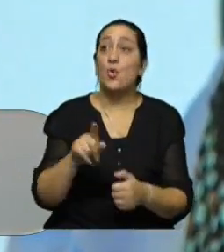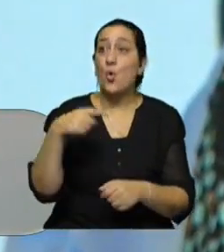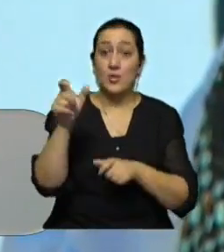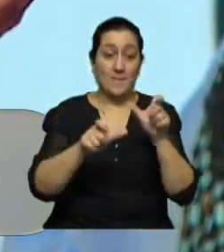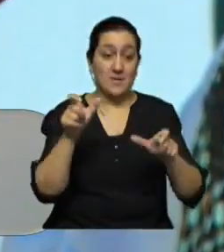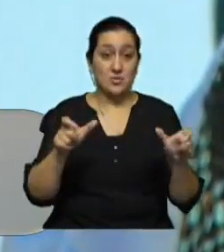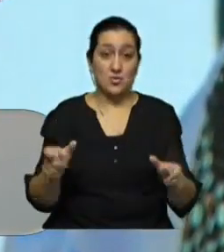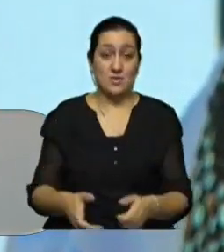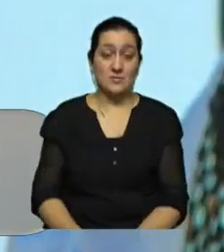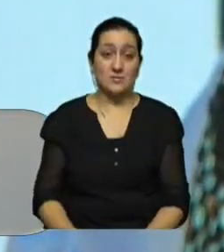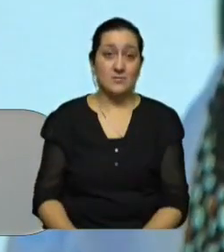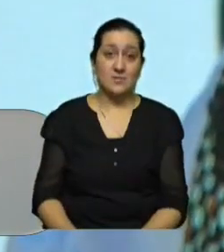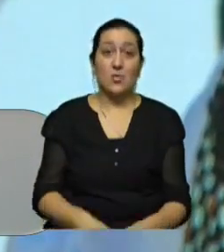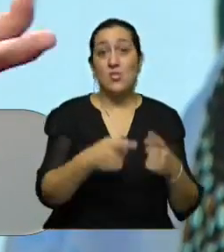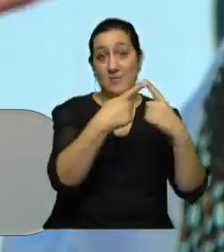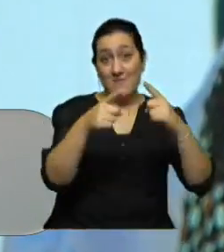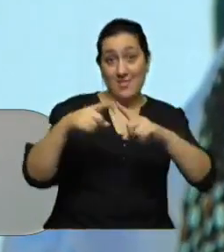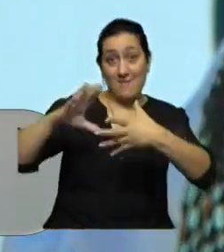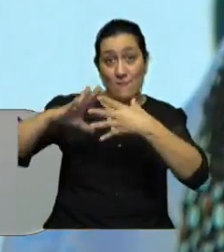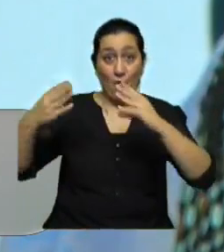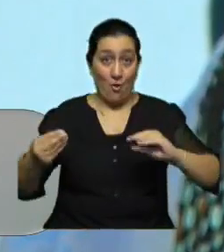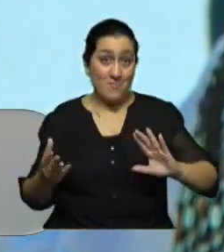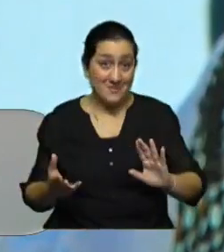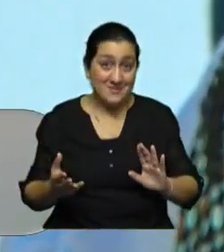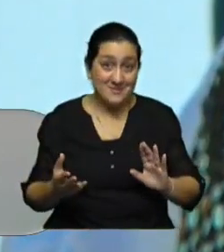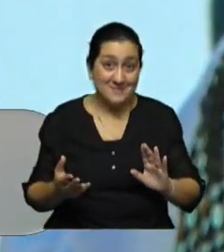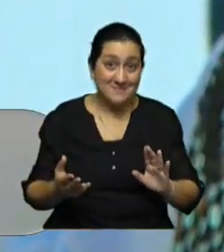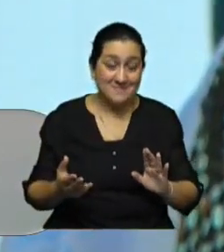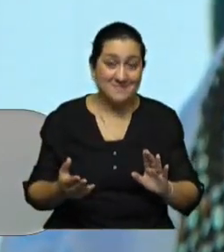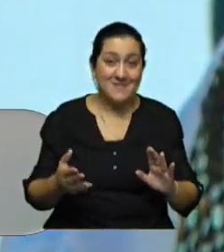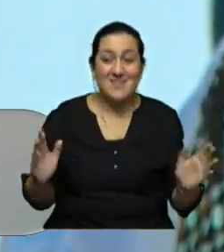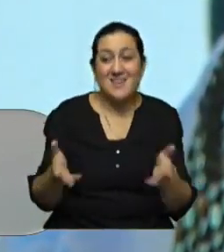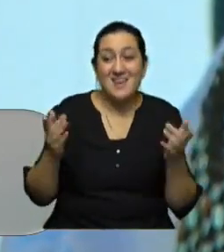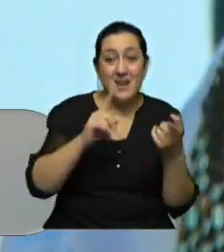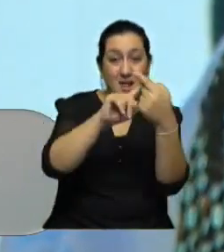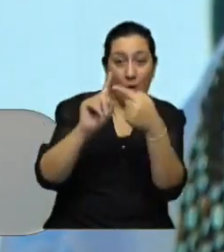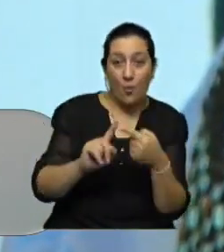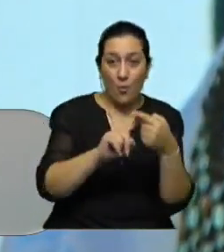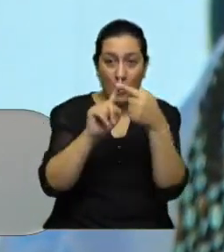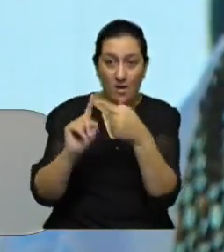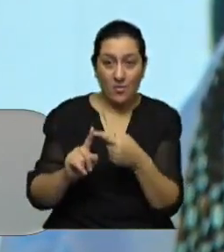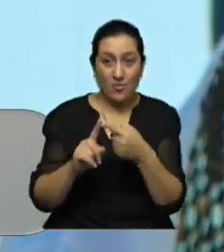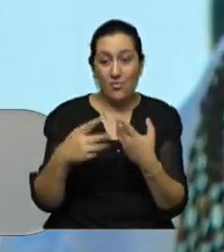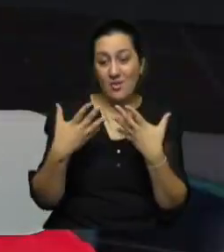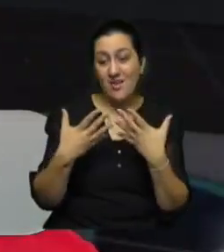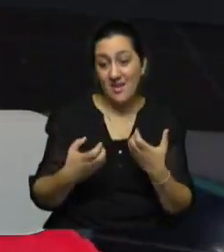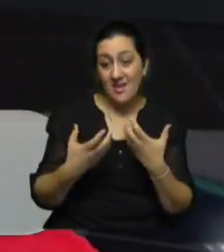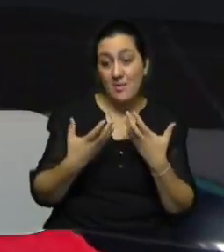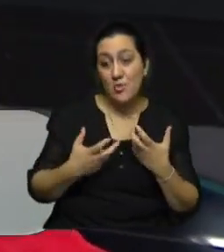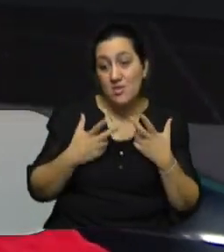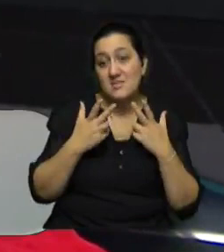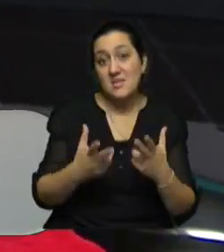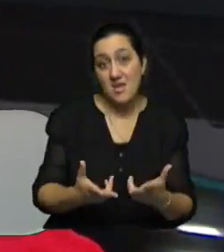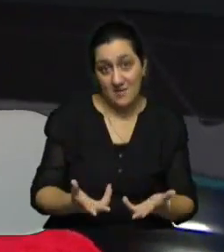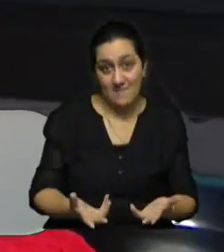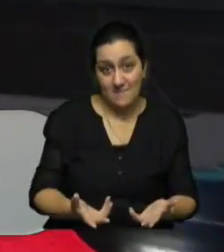con la otredad, con las diferentes formas de ver la realidad, y generar un acuerdo en qué queremos decir en relación a